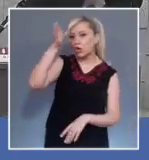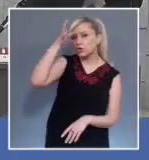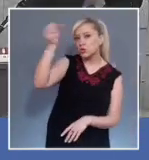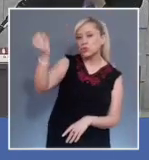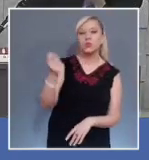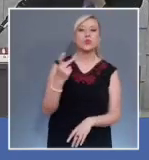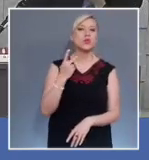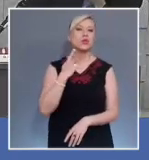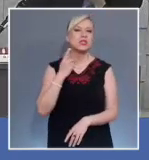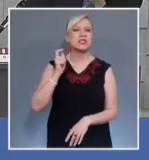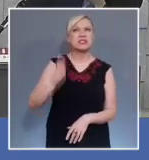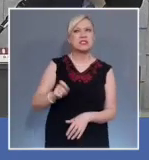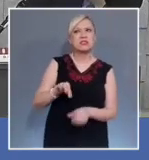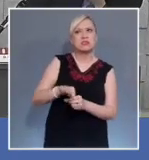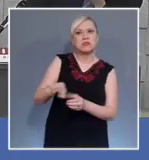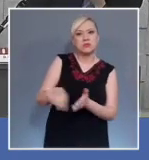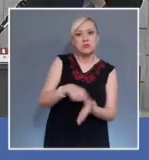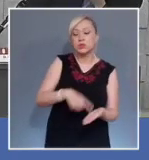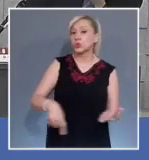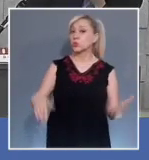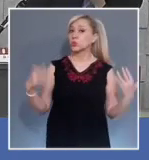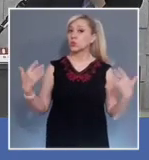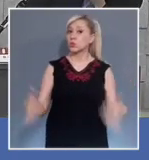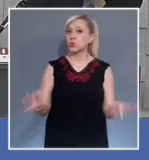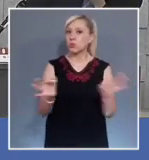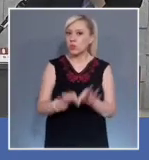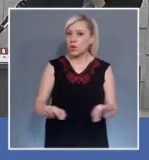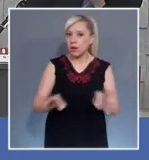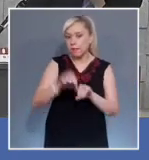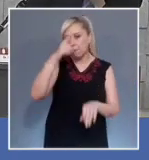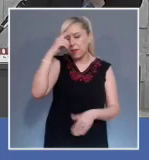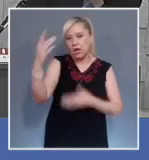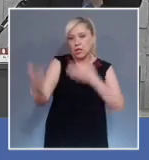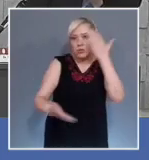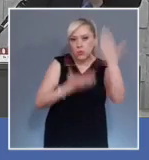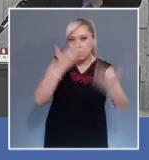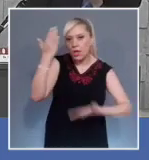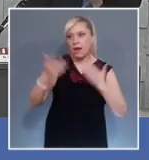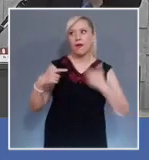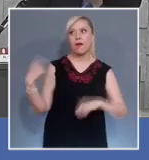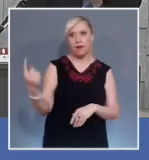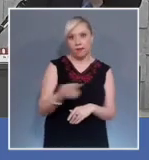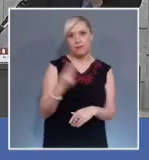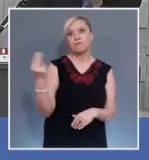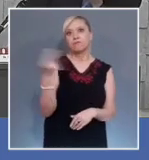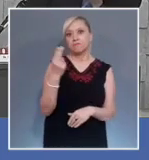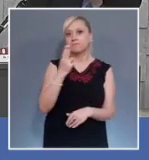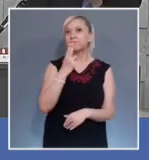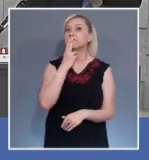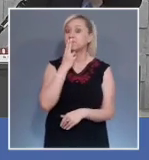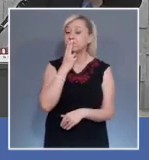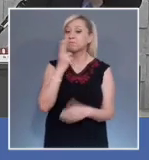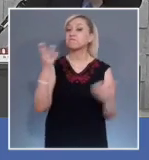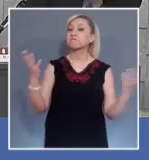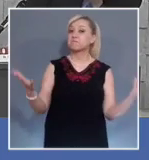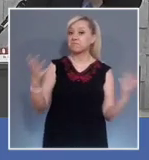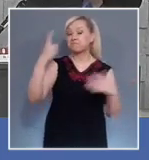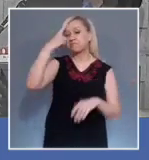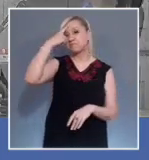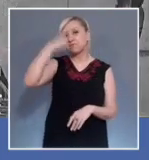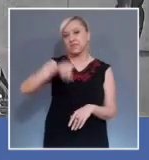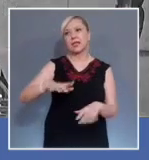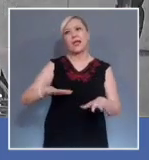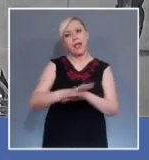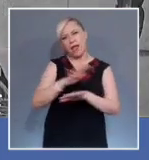un referente para el estudio y aplicación del derecho electoral que sin duda seguirá reformándose y actualizando